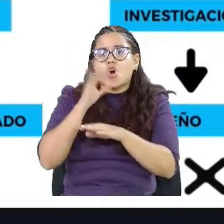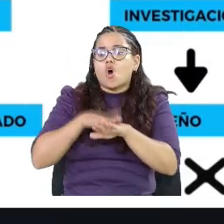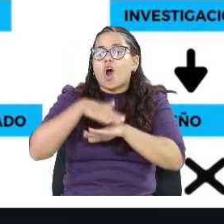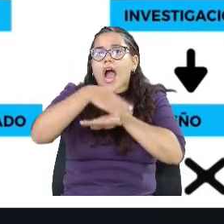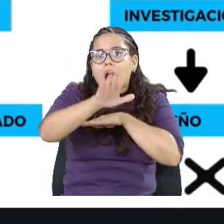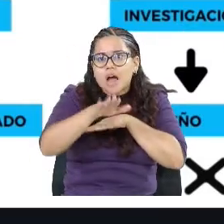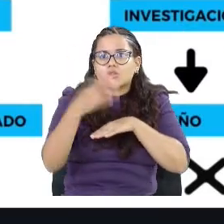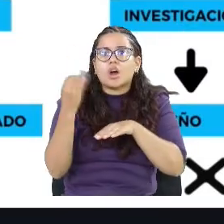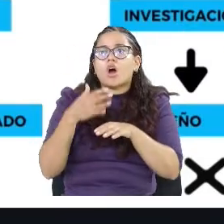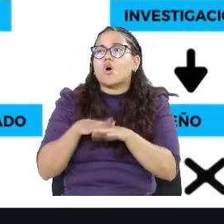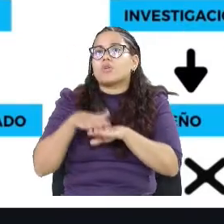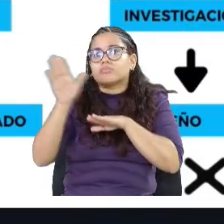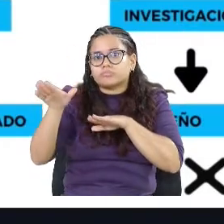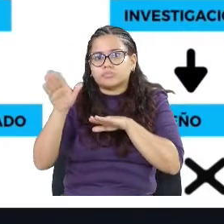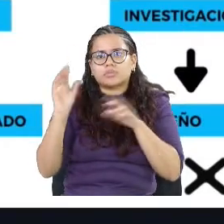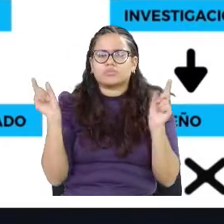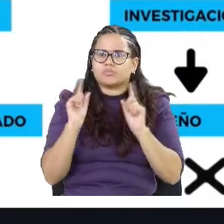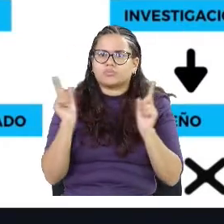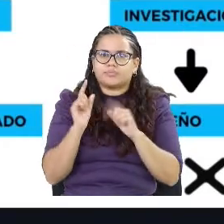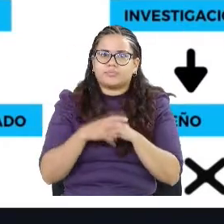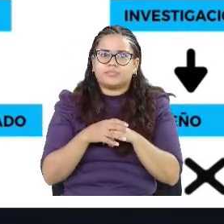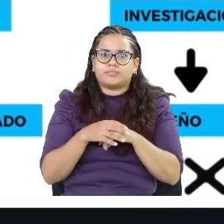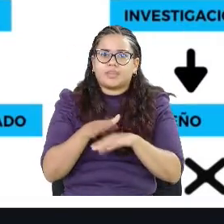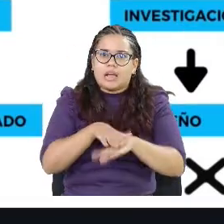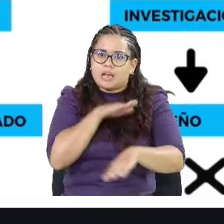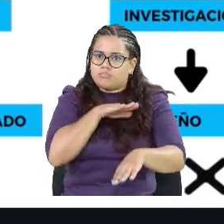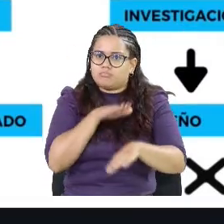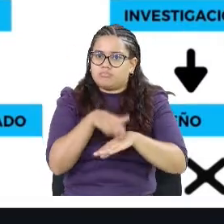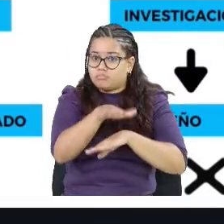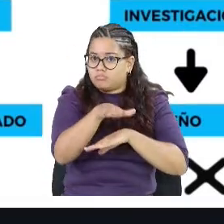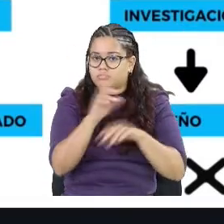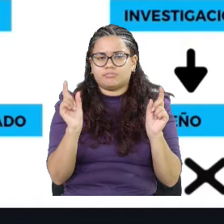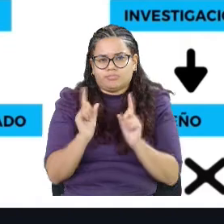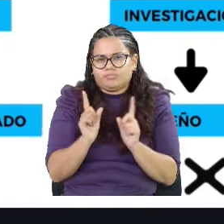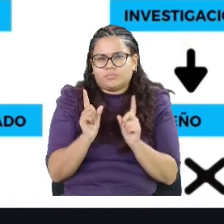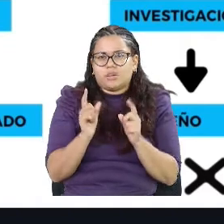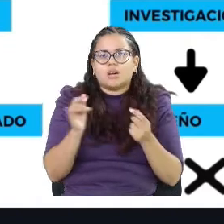consecuencias que pueden tener, pero también ver qué otras personas,